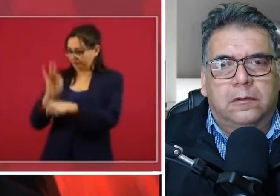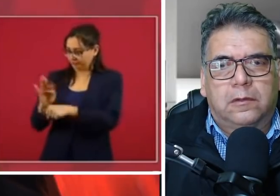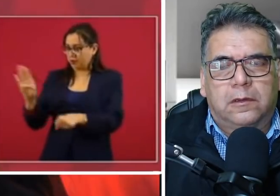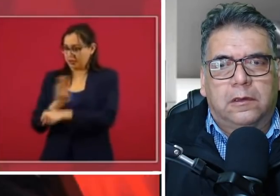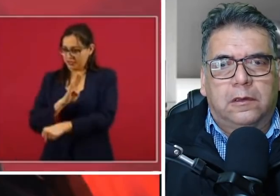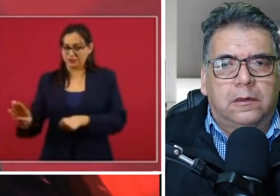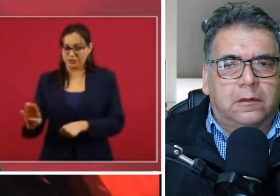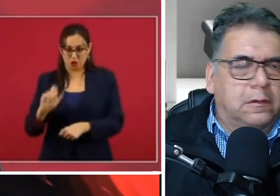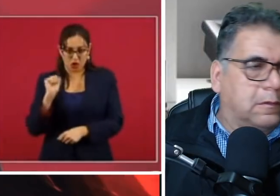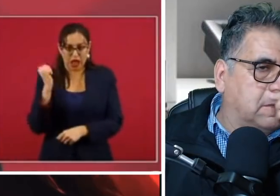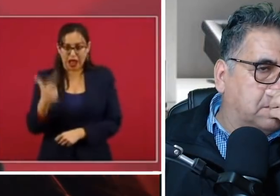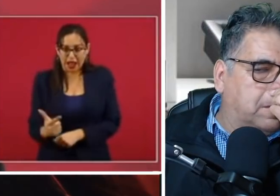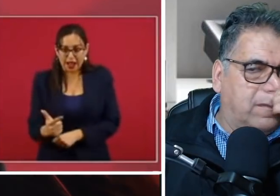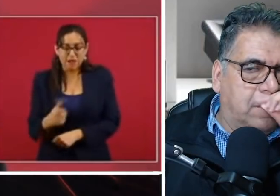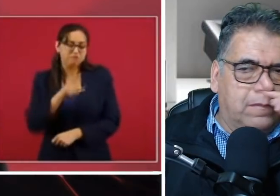privatización,